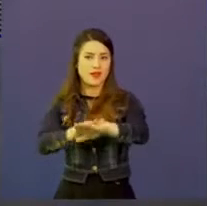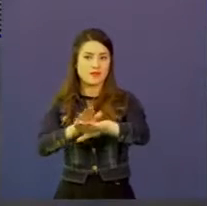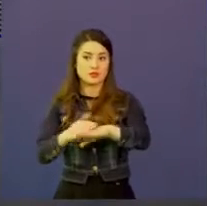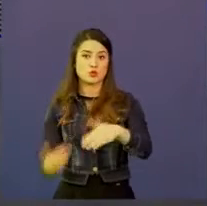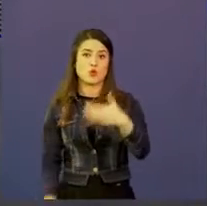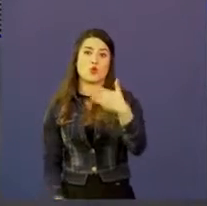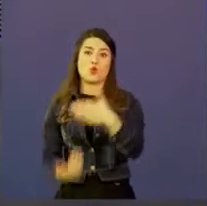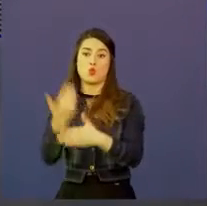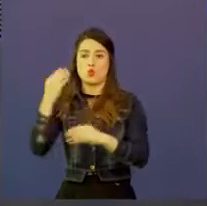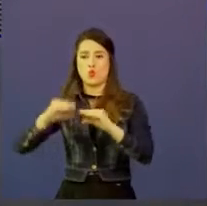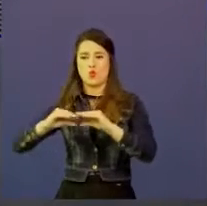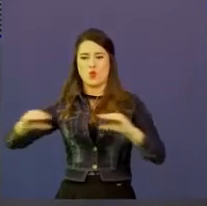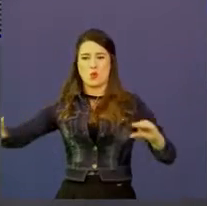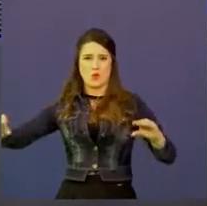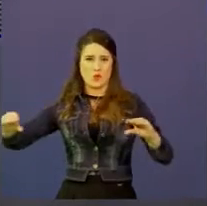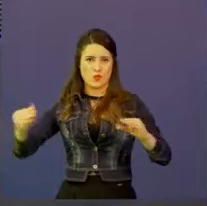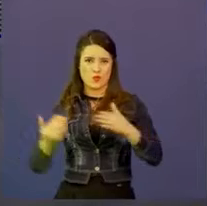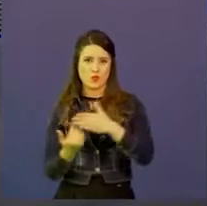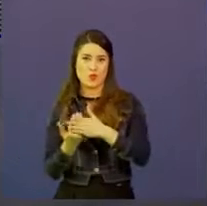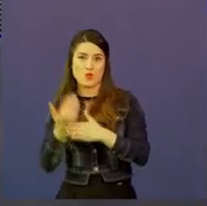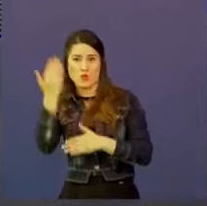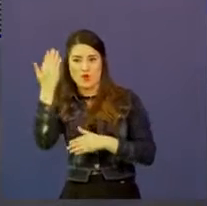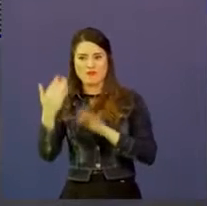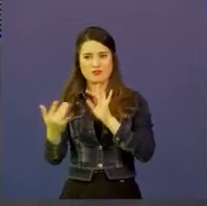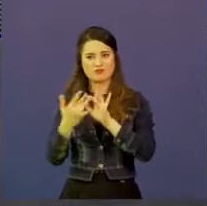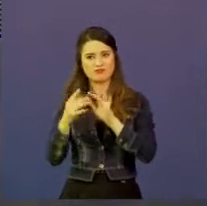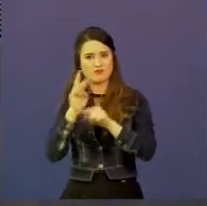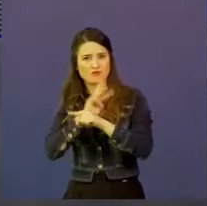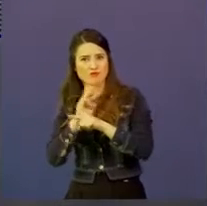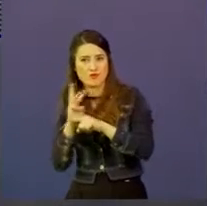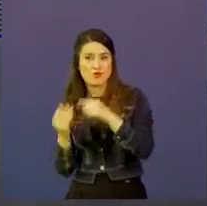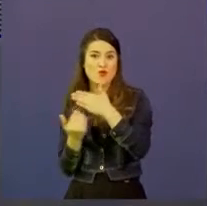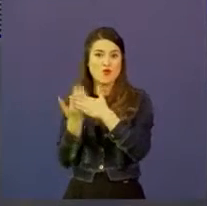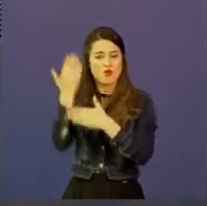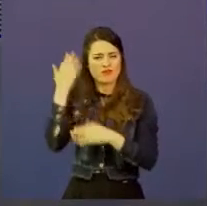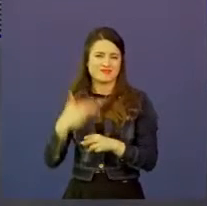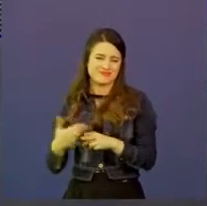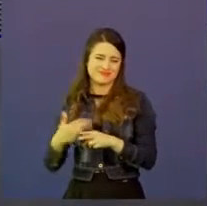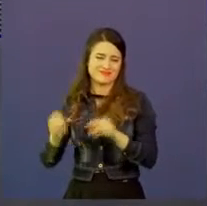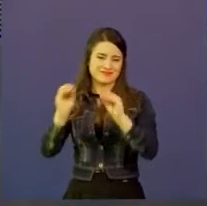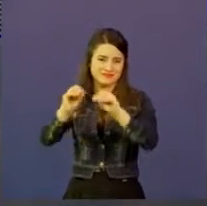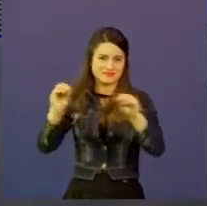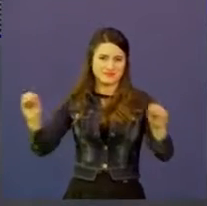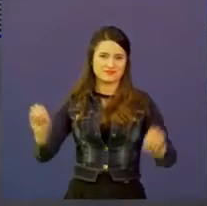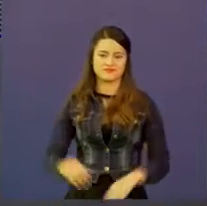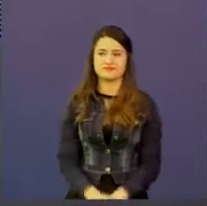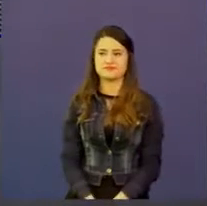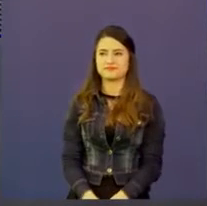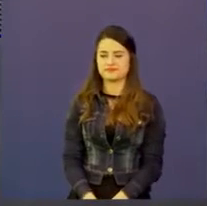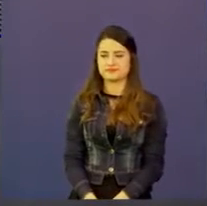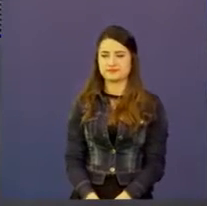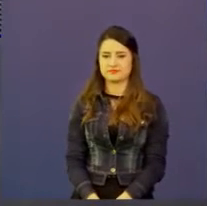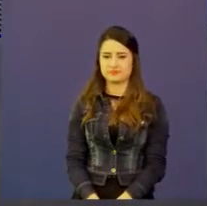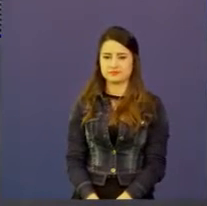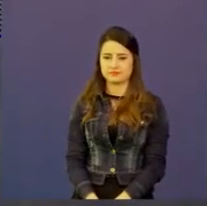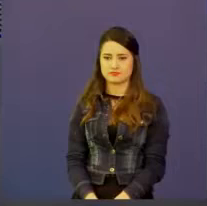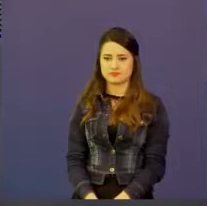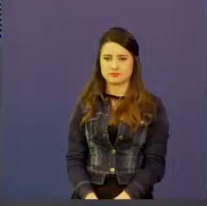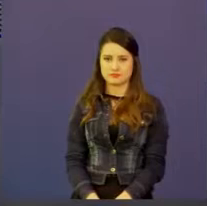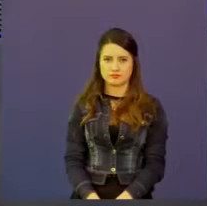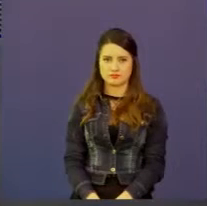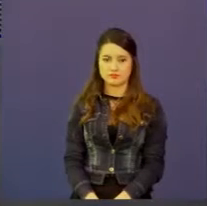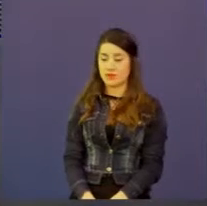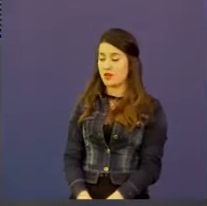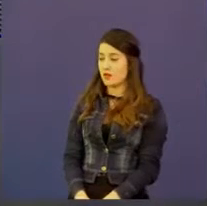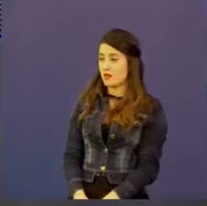nueva plataforma, que no es otra cosa que unos contenidos que están para toda la ciudadanía. No sé, ¿tendríamos algunas